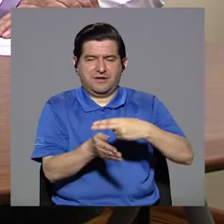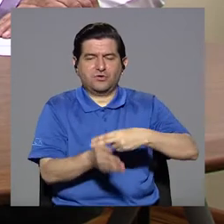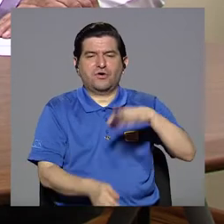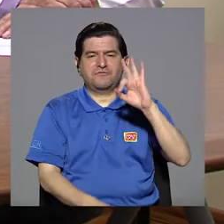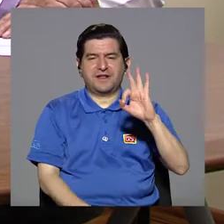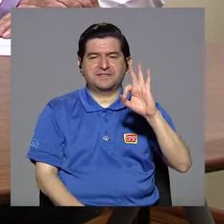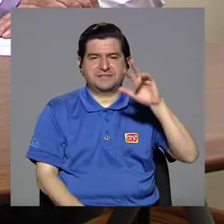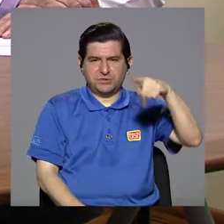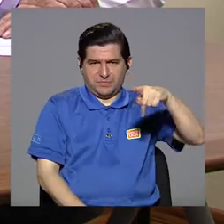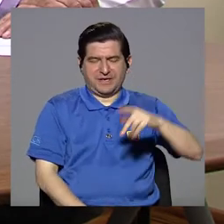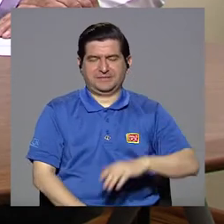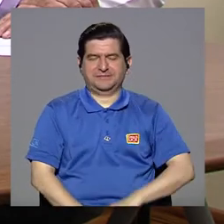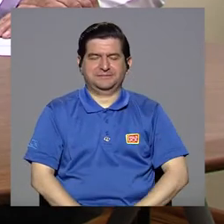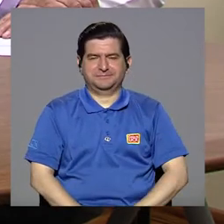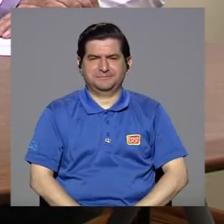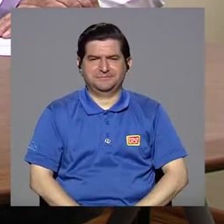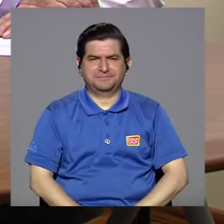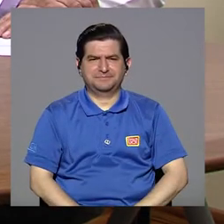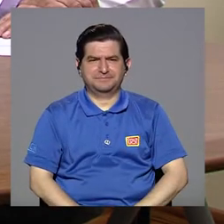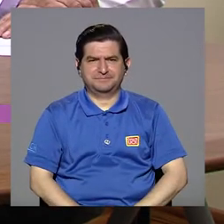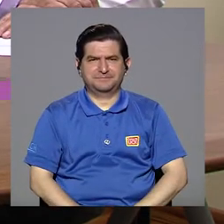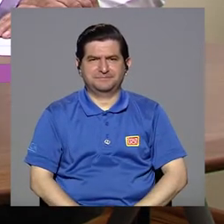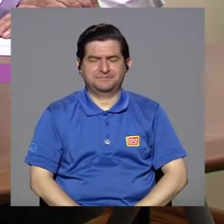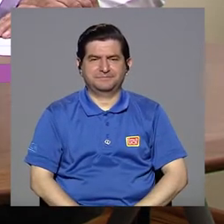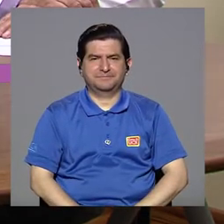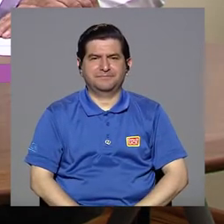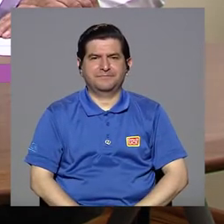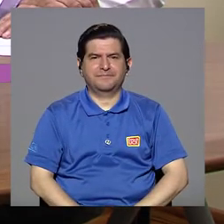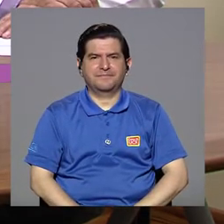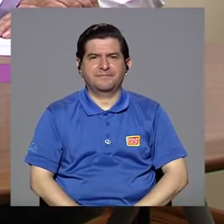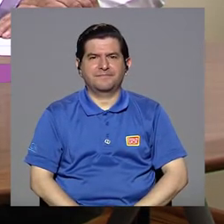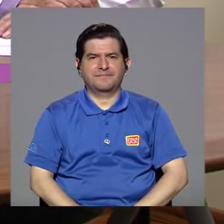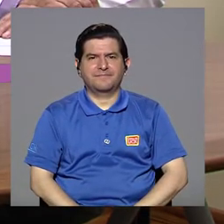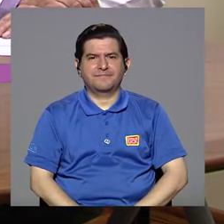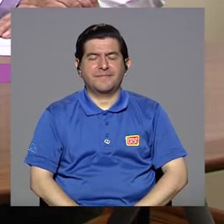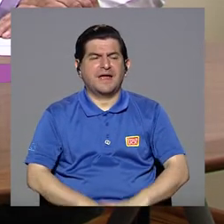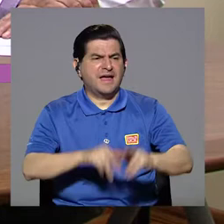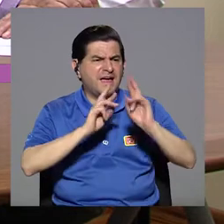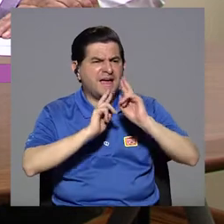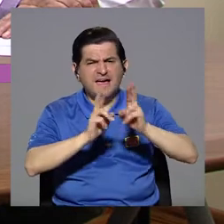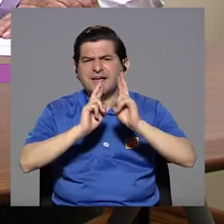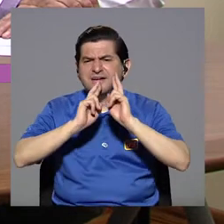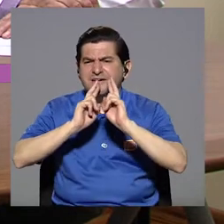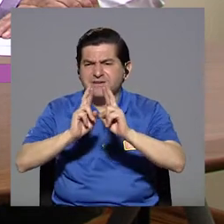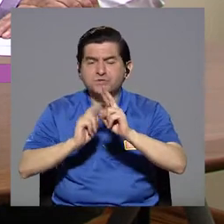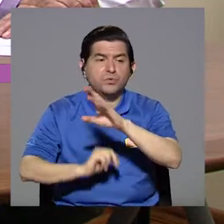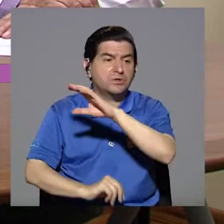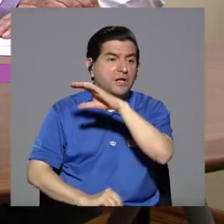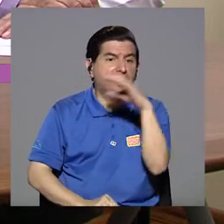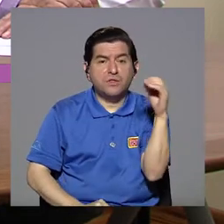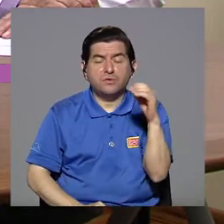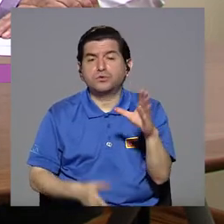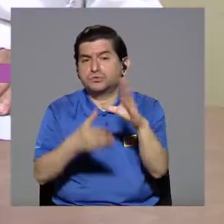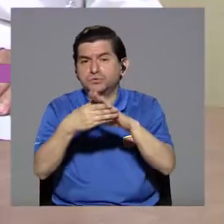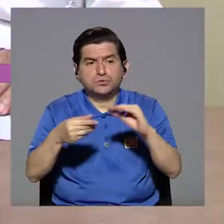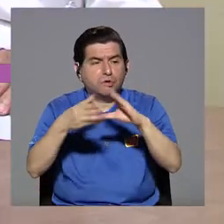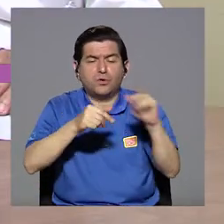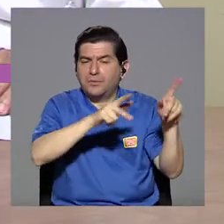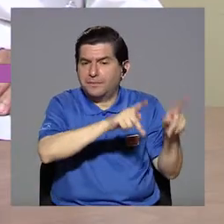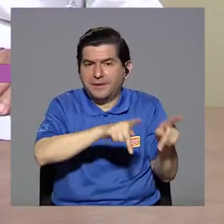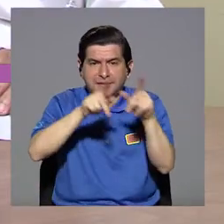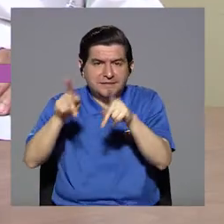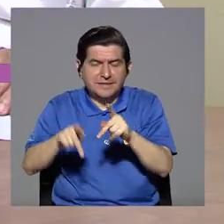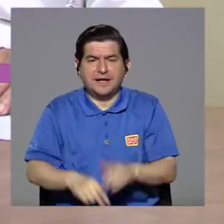pérez como como cómo les ha ido en cuanto a los resultados o tal vez como